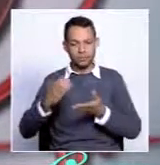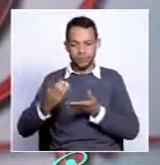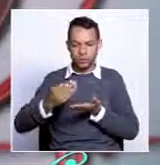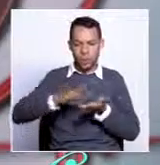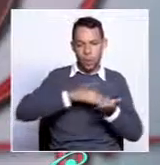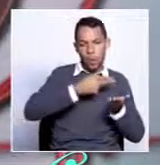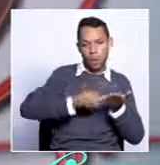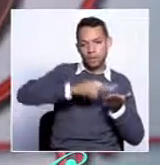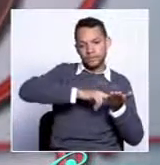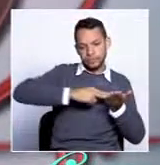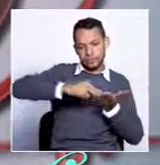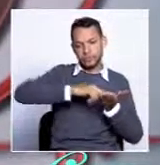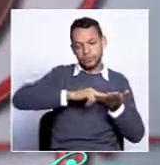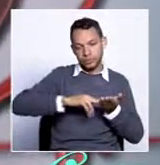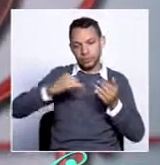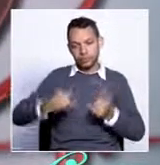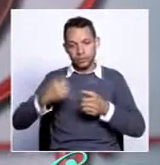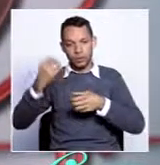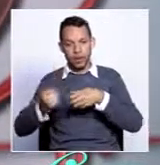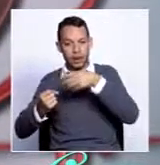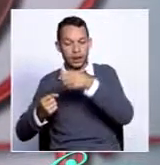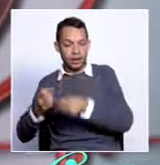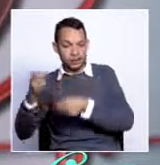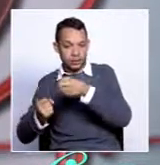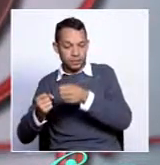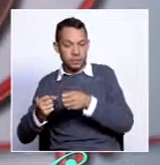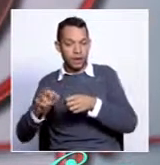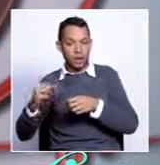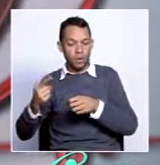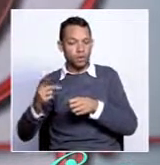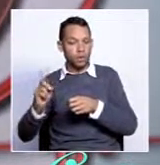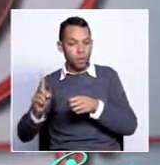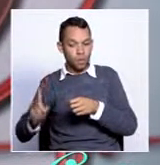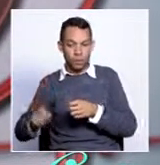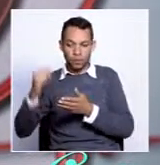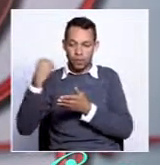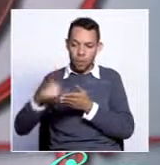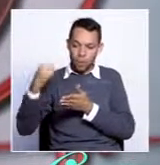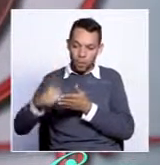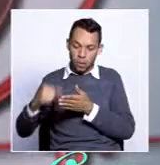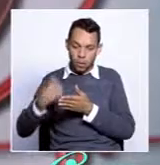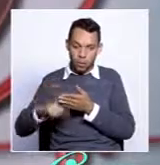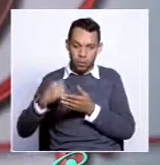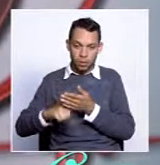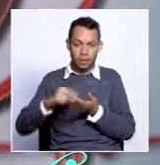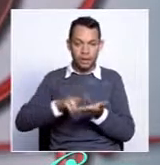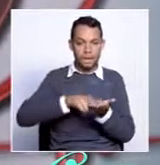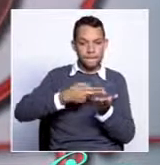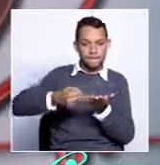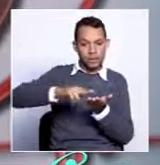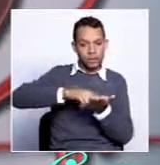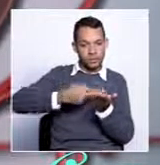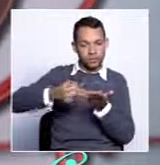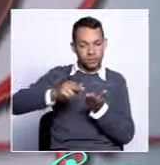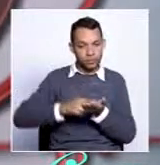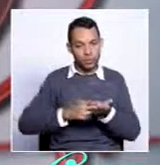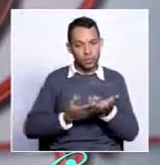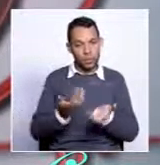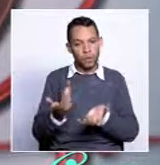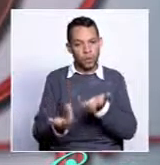nutrición y es simplemente conseguir la leche la mantequilla de vaca se derrite muy al fuego lento se